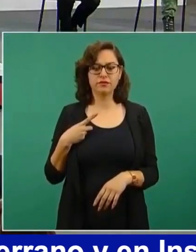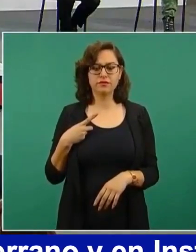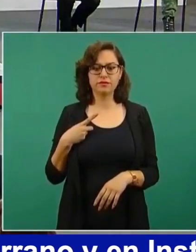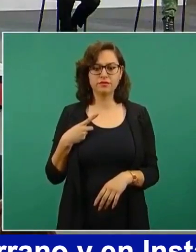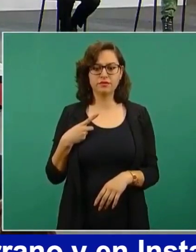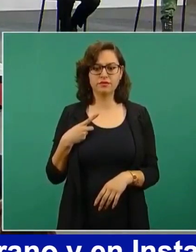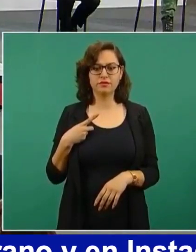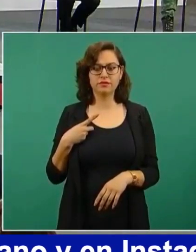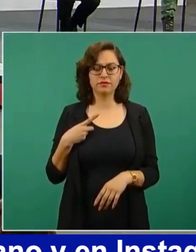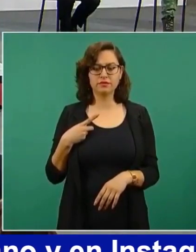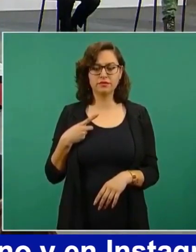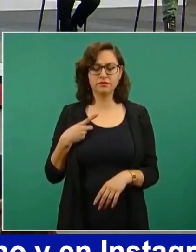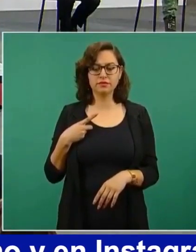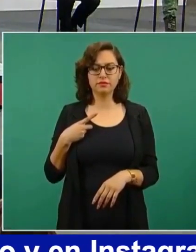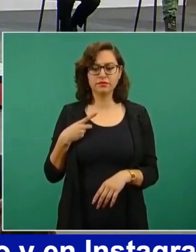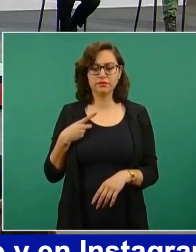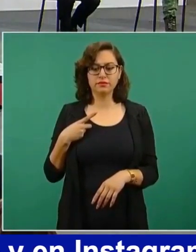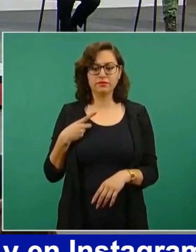esa es